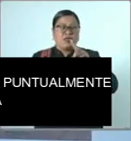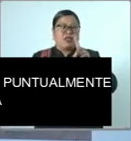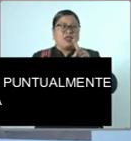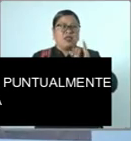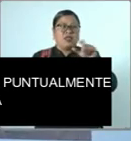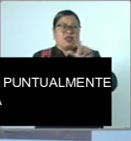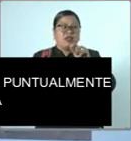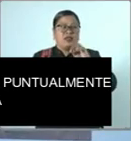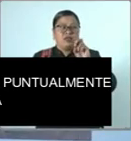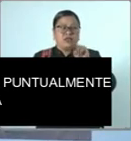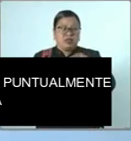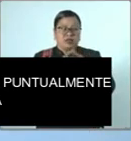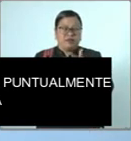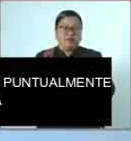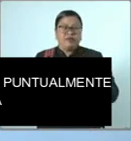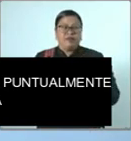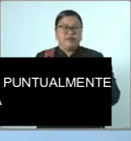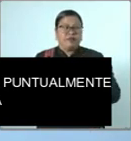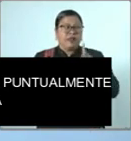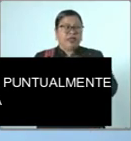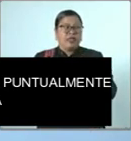día 21. ¿La que sigue?